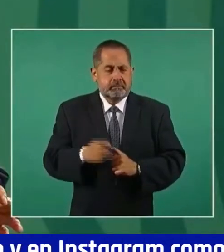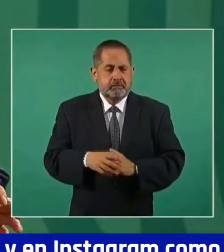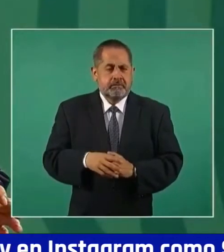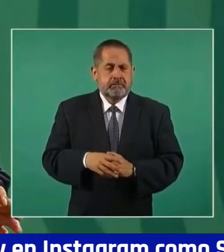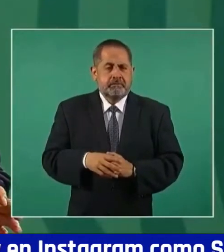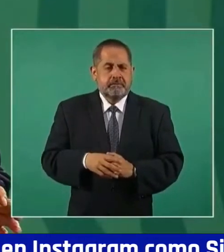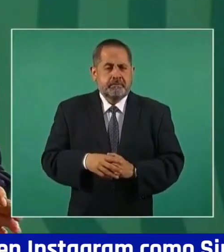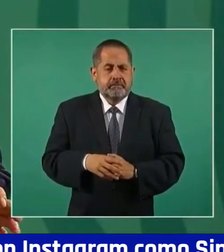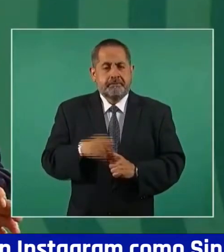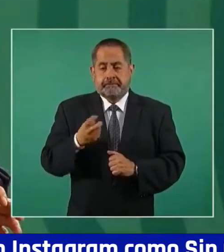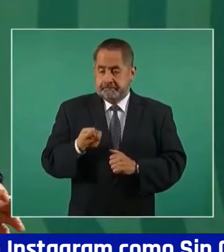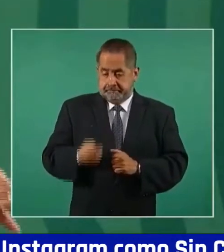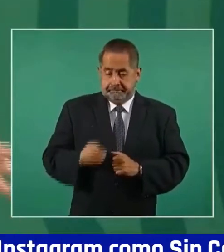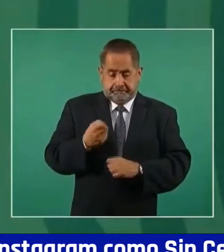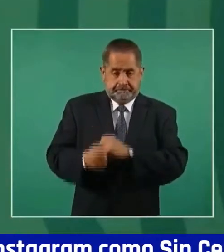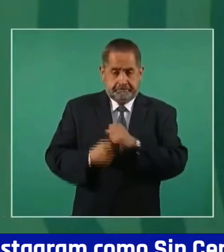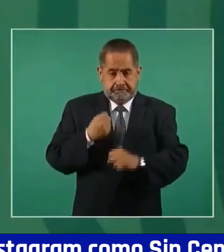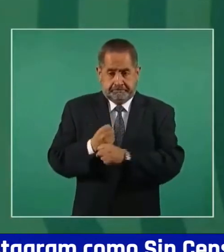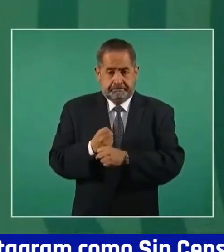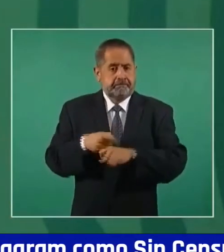que este año